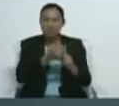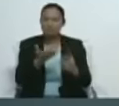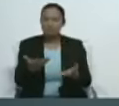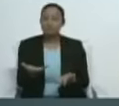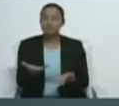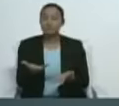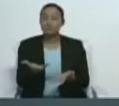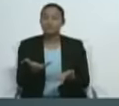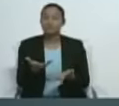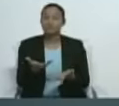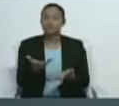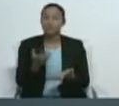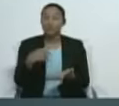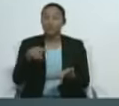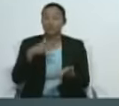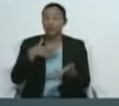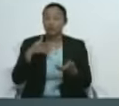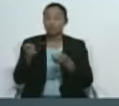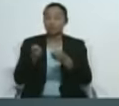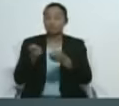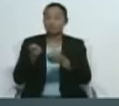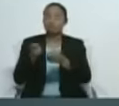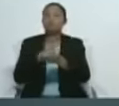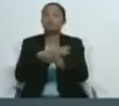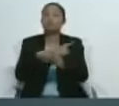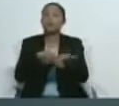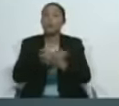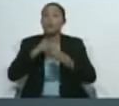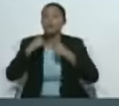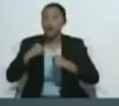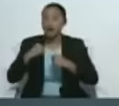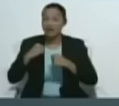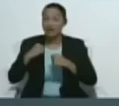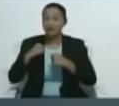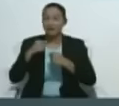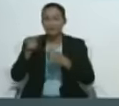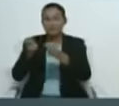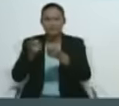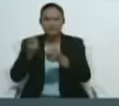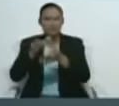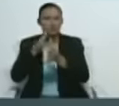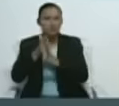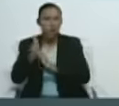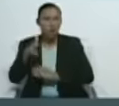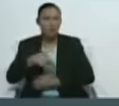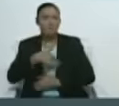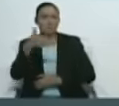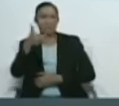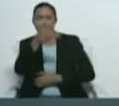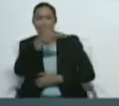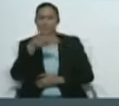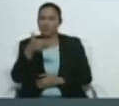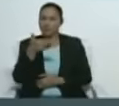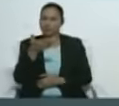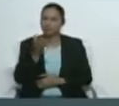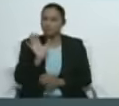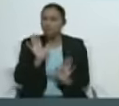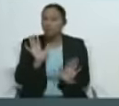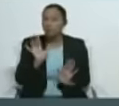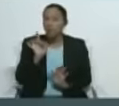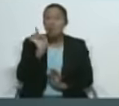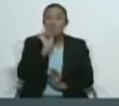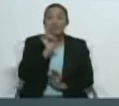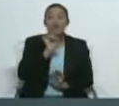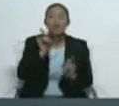y forzar por la vía de las armas de la fuerza como ocurrió o Es menti acaso en el